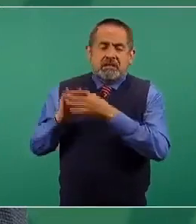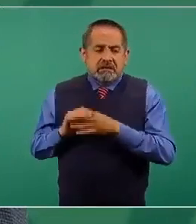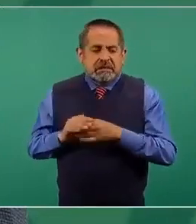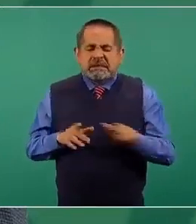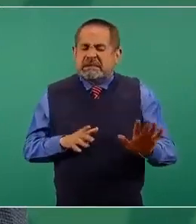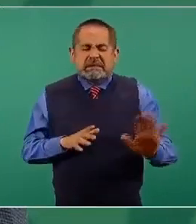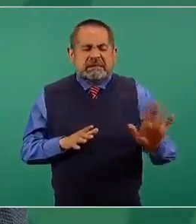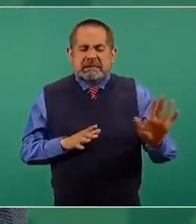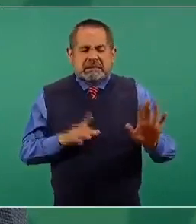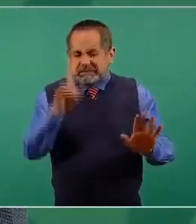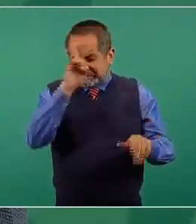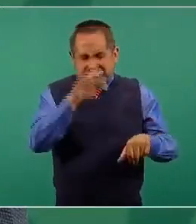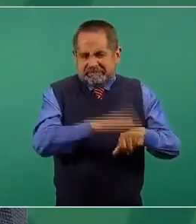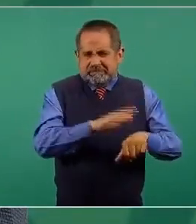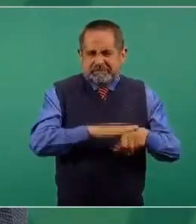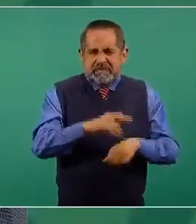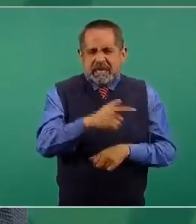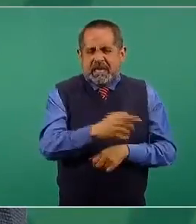uso de ivermectina